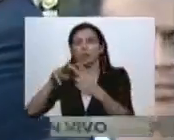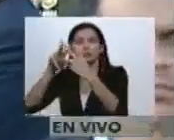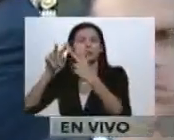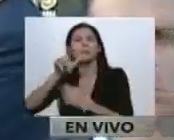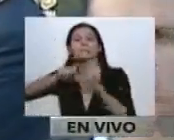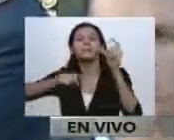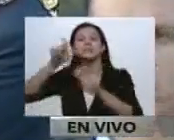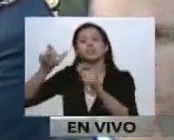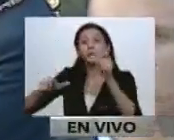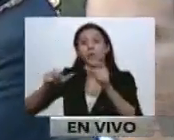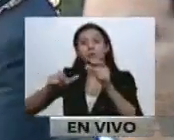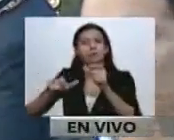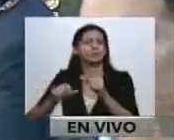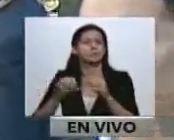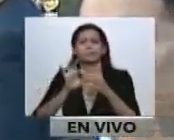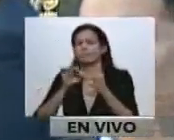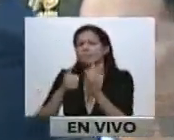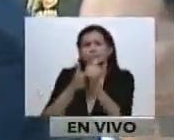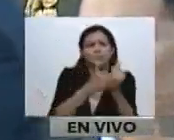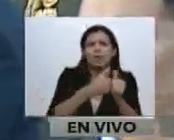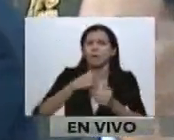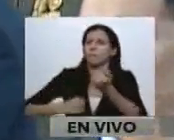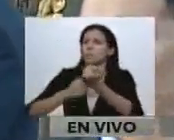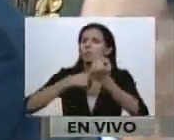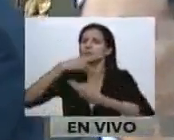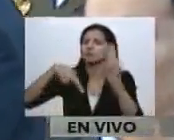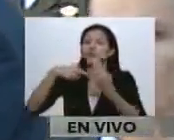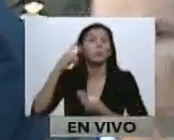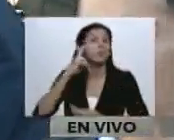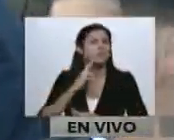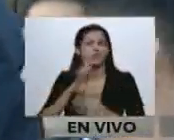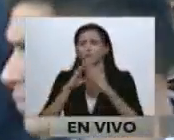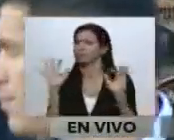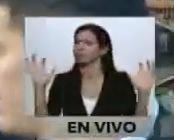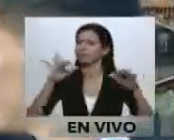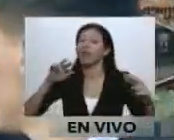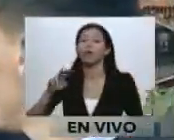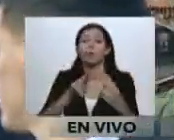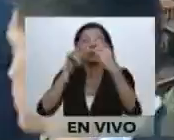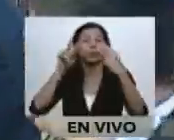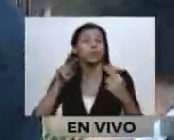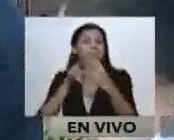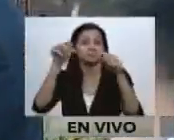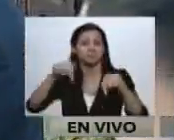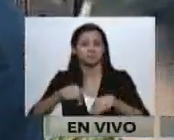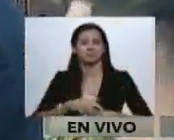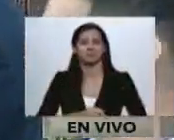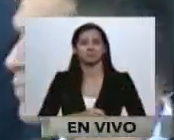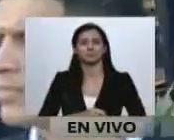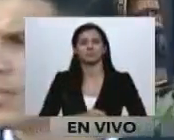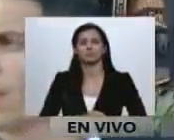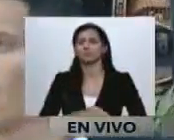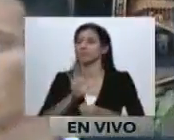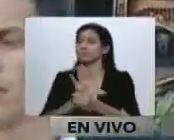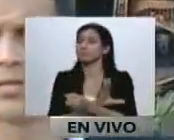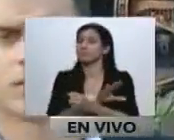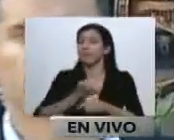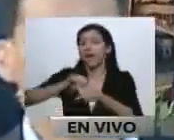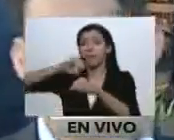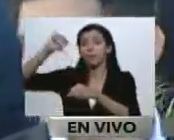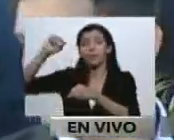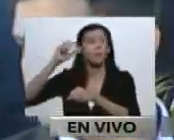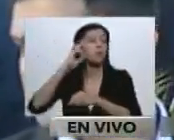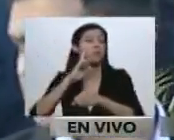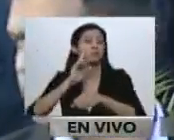aliados, militantes y seguidores de la revolución bolivariana en nuestro país y en el mundo. Por América